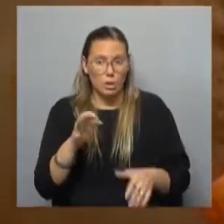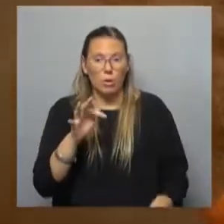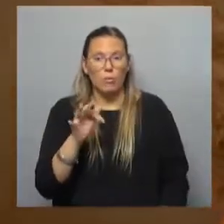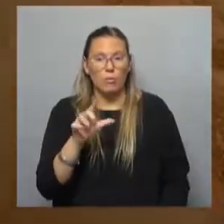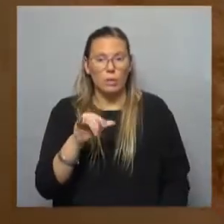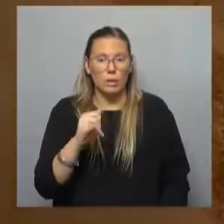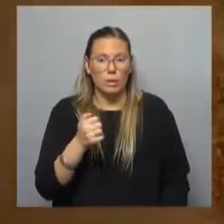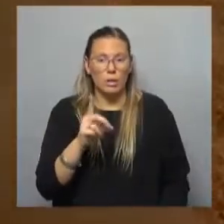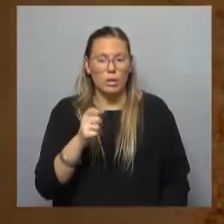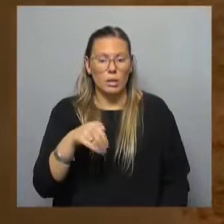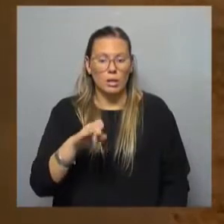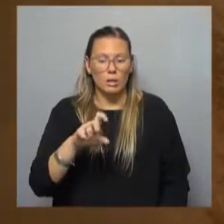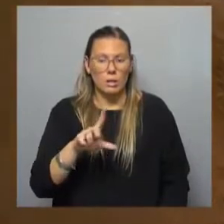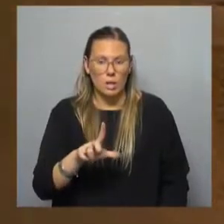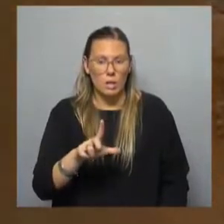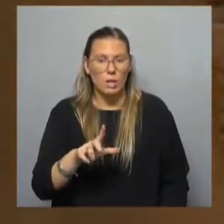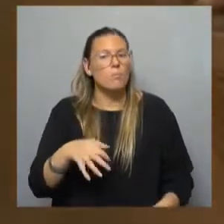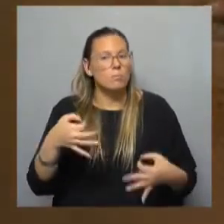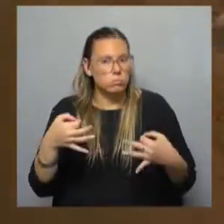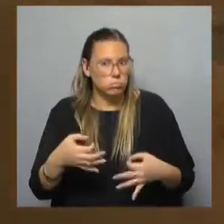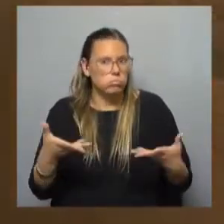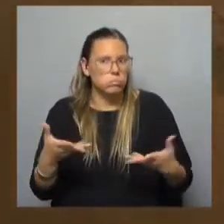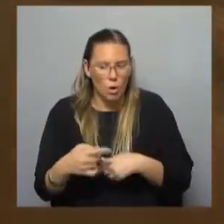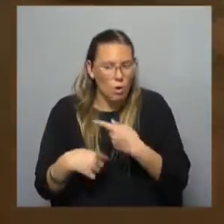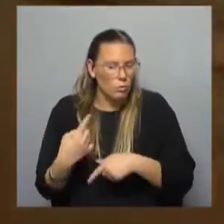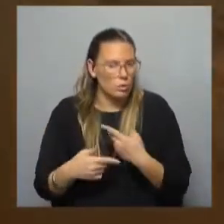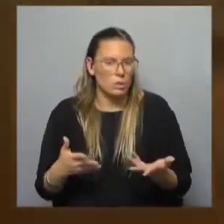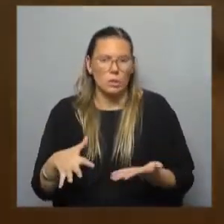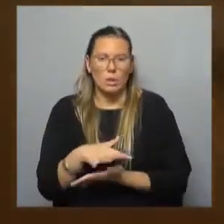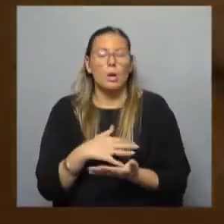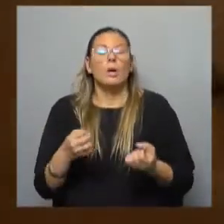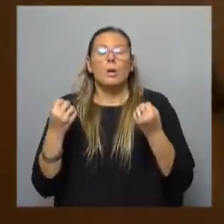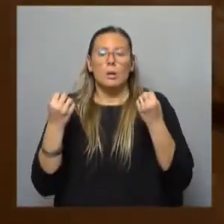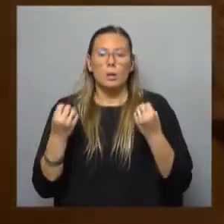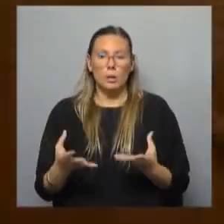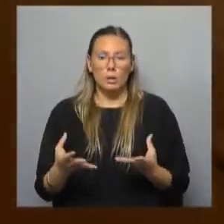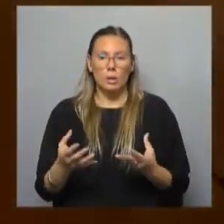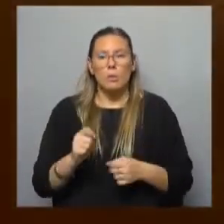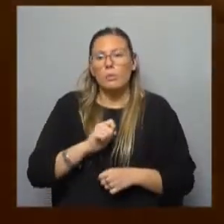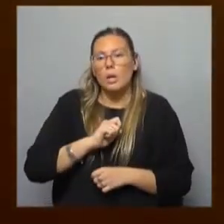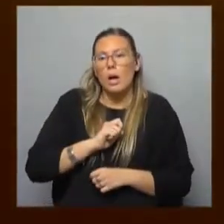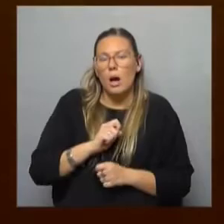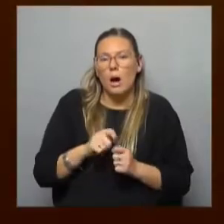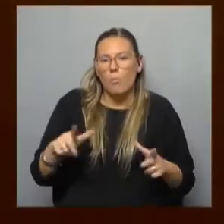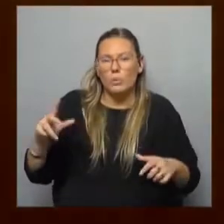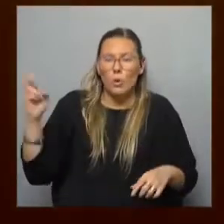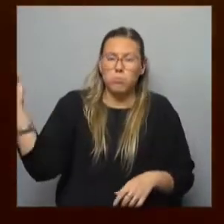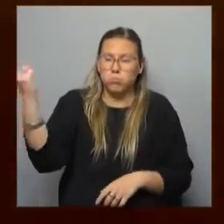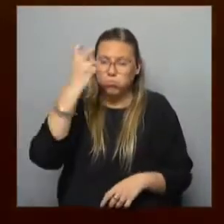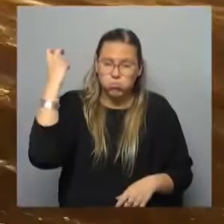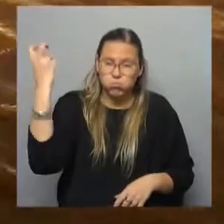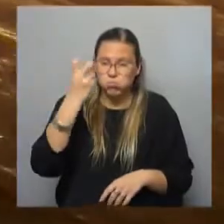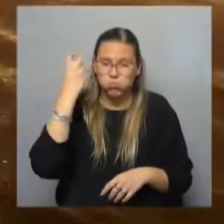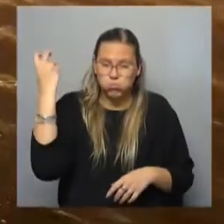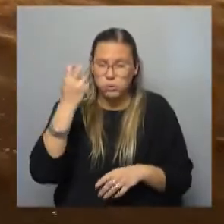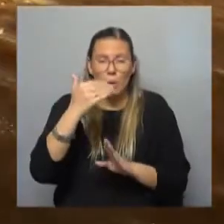Gutiérrez y Daniel Panario cobran absoluta vigencia en este caso. ¿Por qué? Hay un incremento de los vientos, una